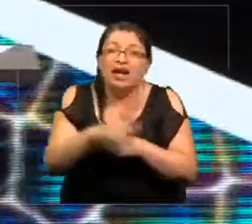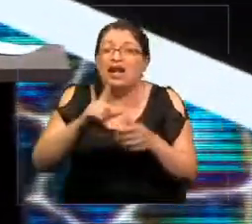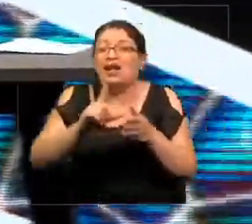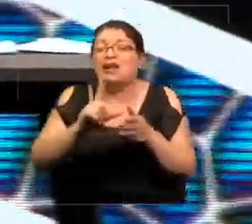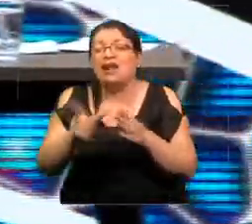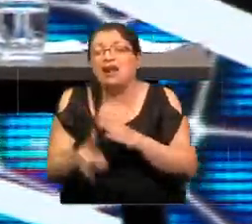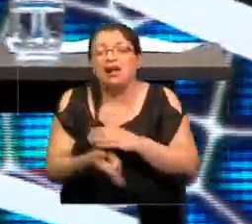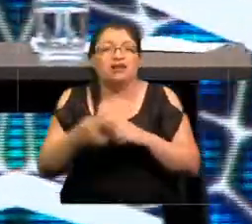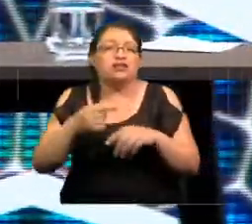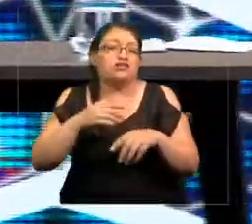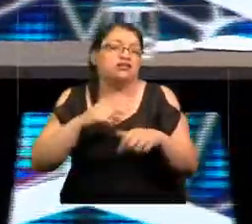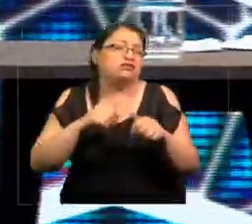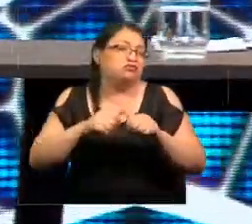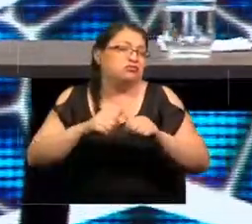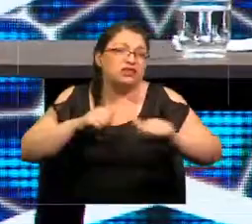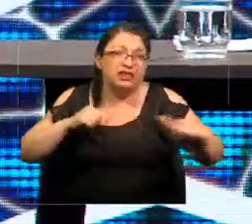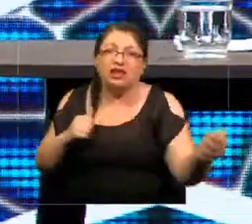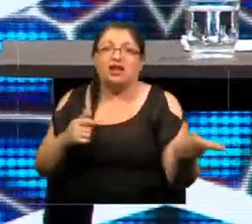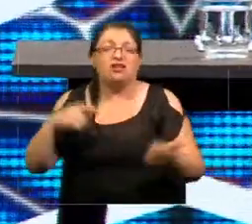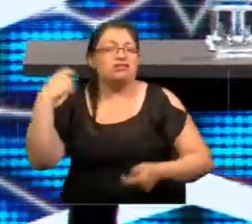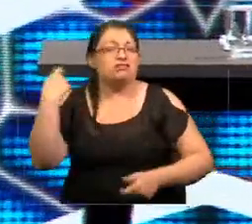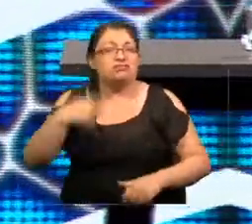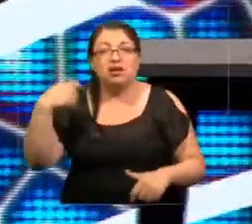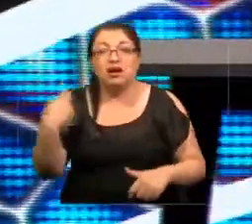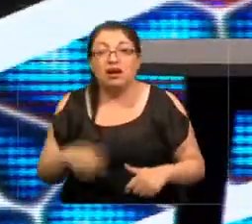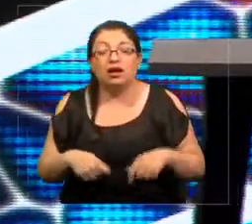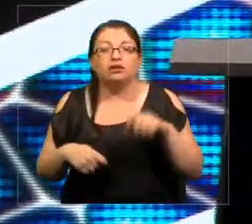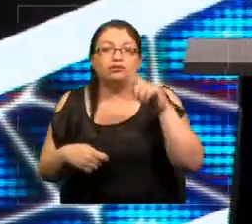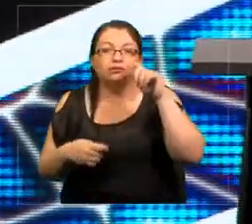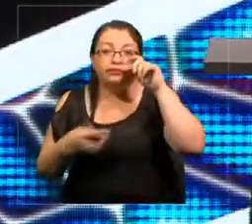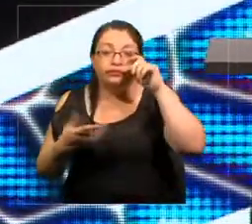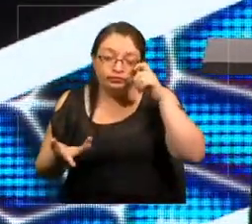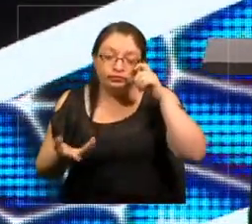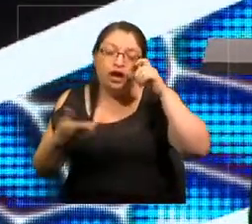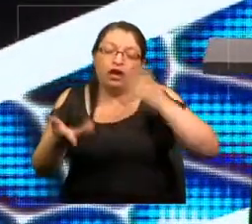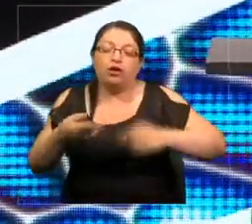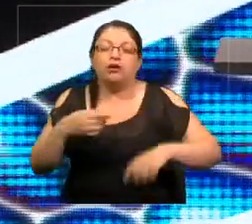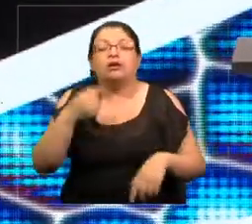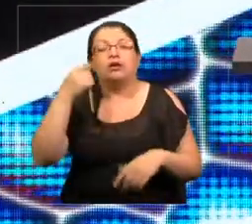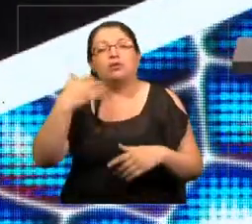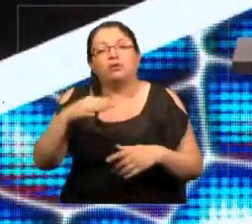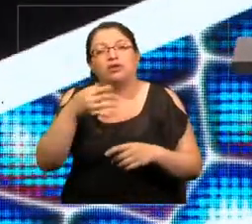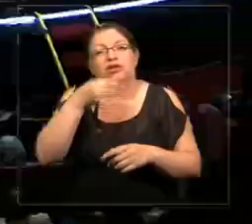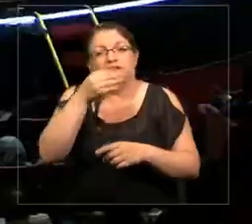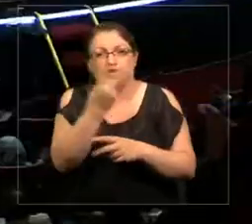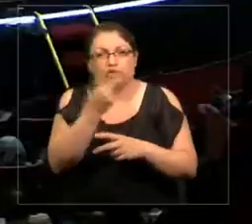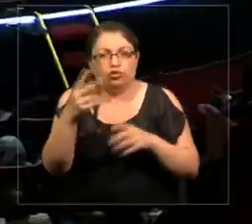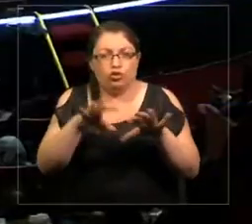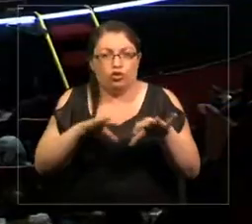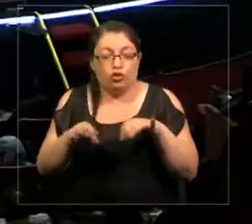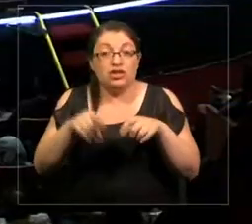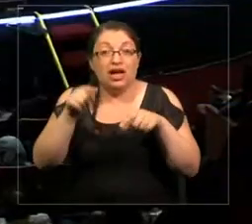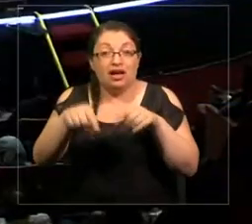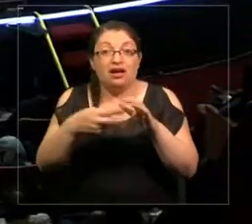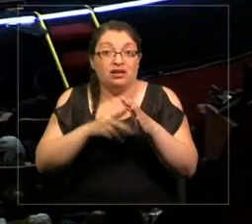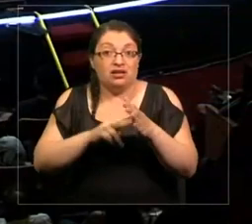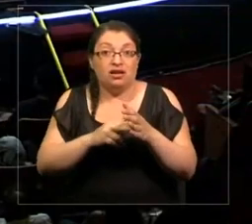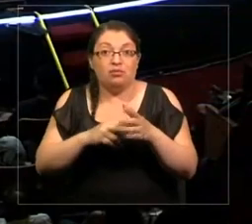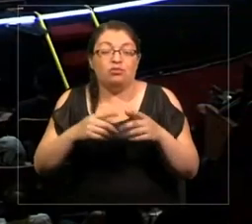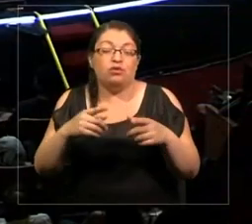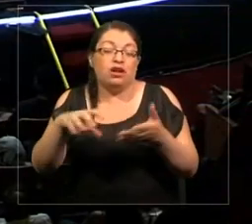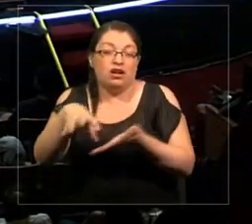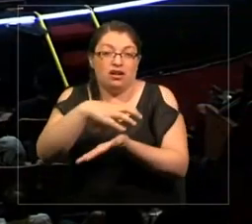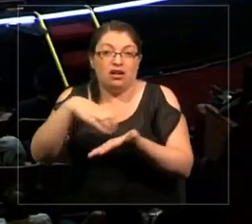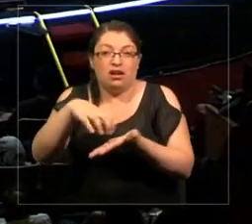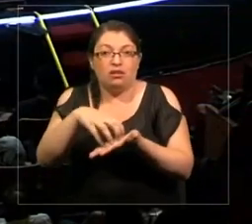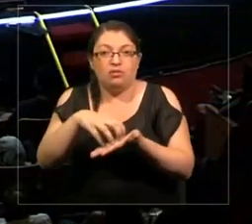vemos en las ciudades ahora es importante precisar dos cosas está esta crisis de las ciudades